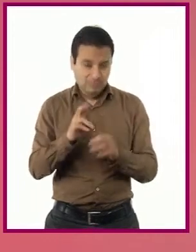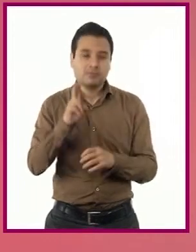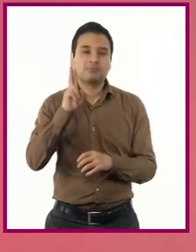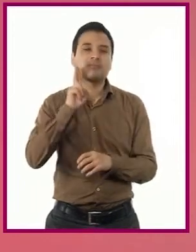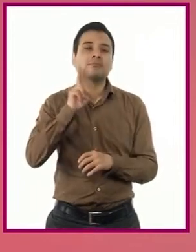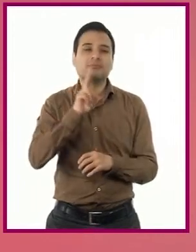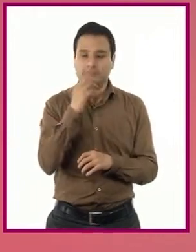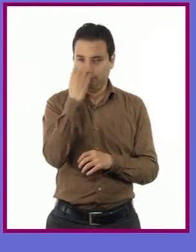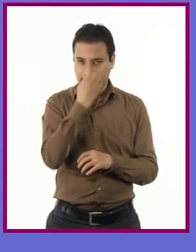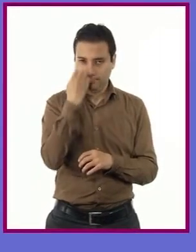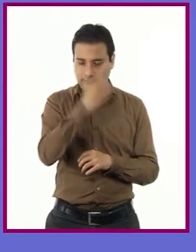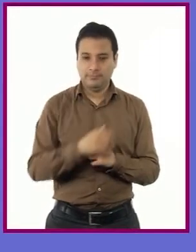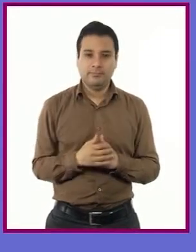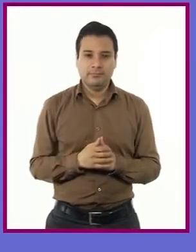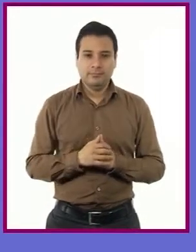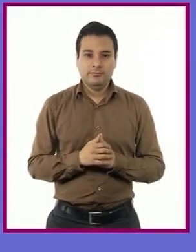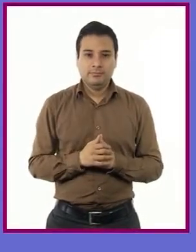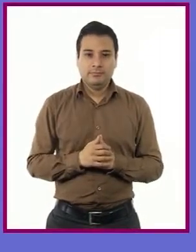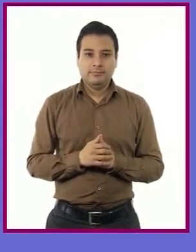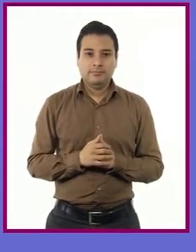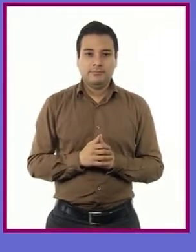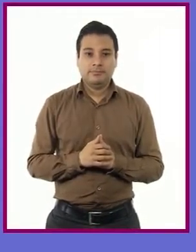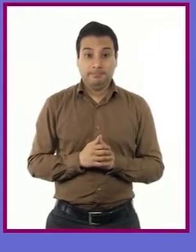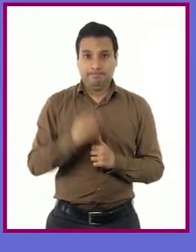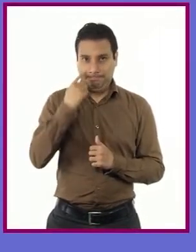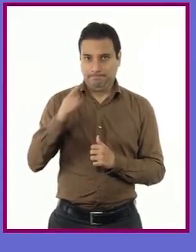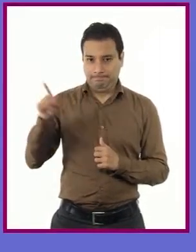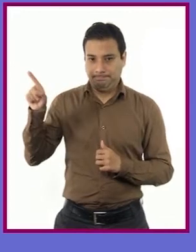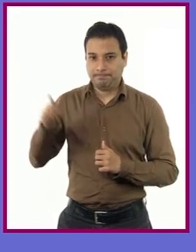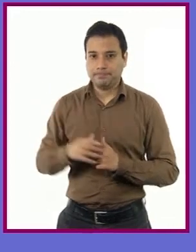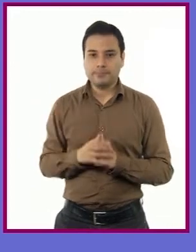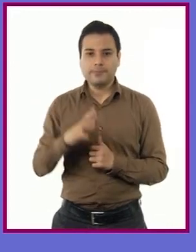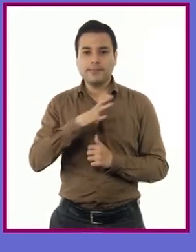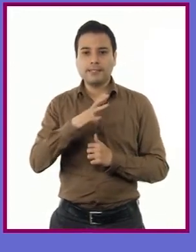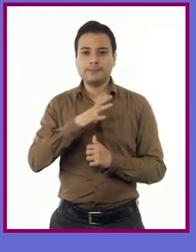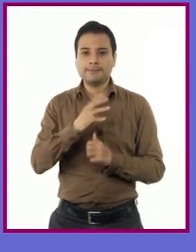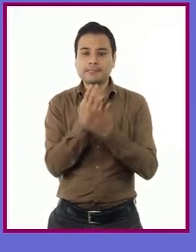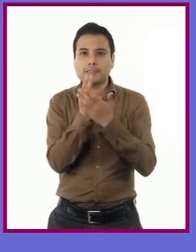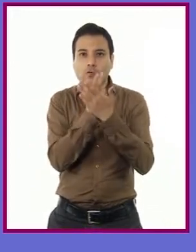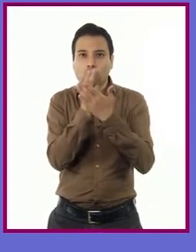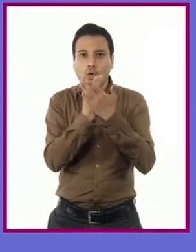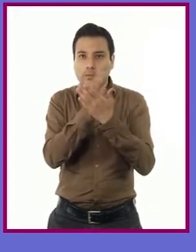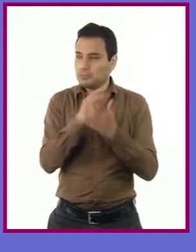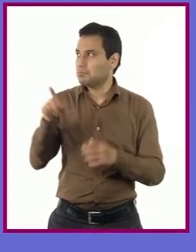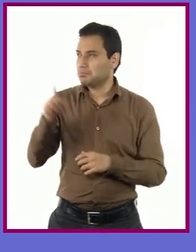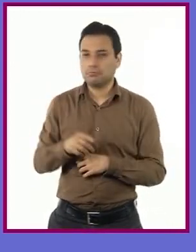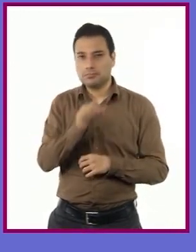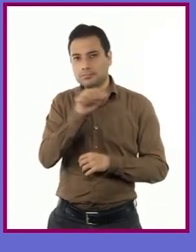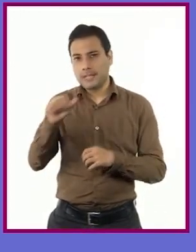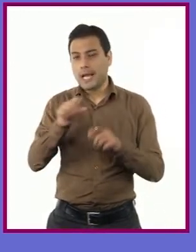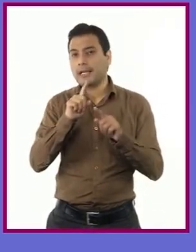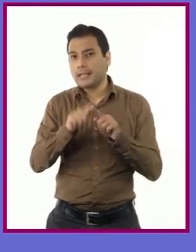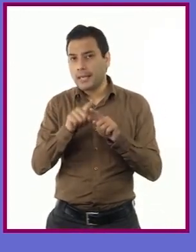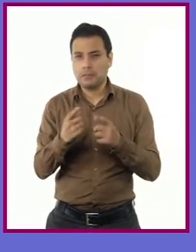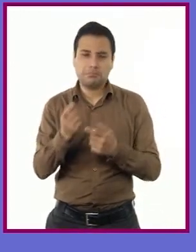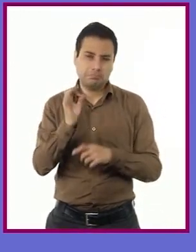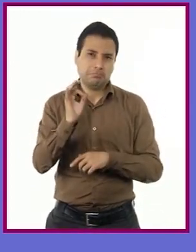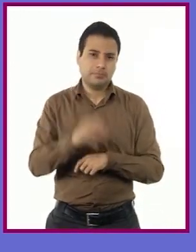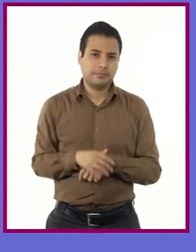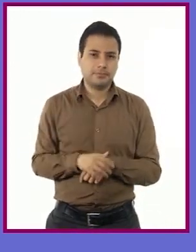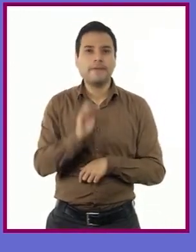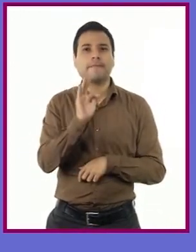que debe tener. Aquí agregaron una portada, a quién va dirigido, el tiempo del